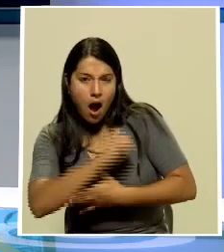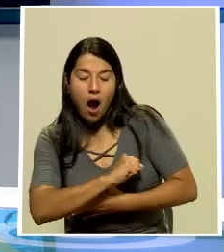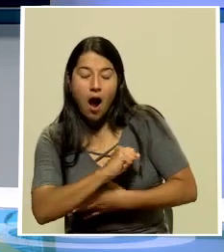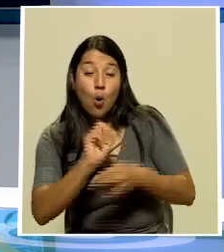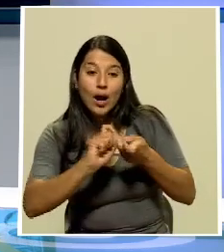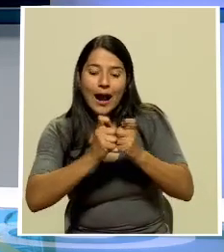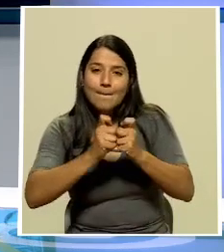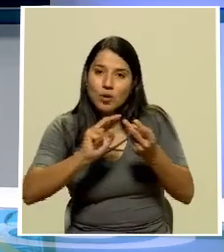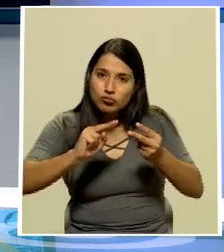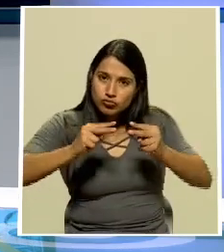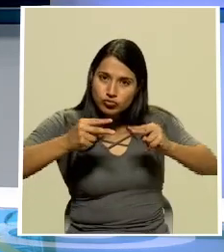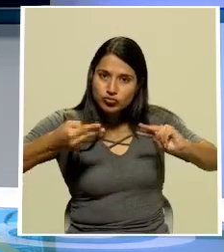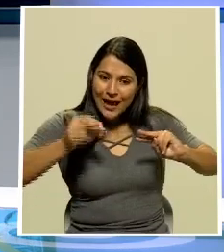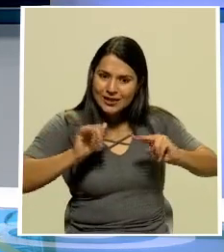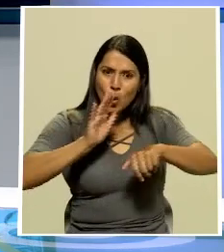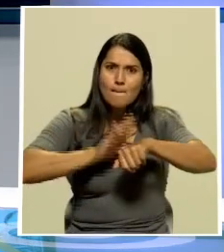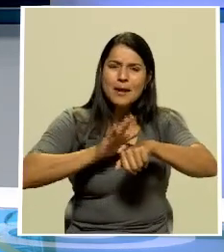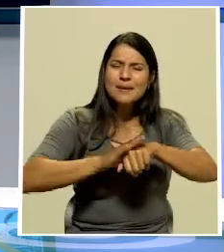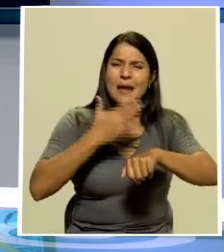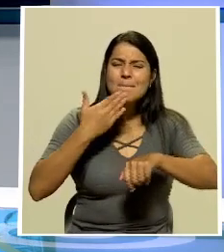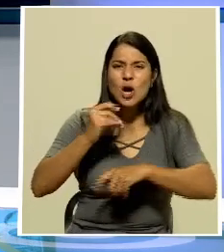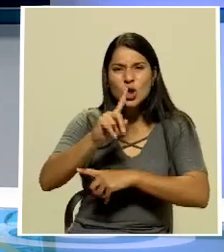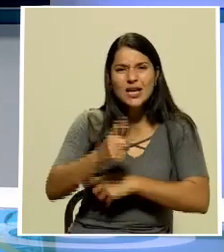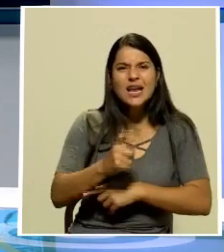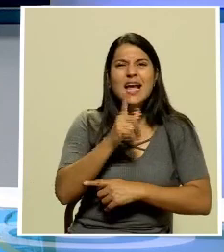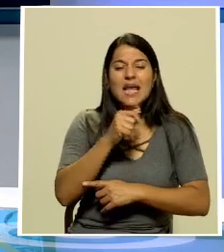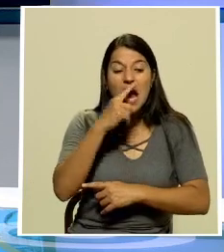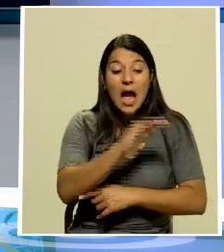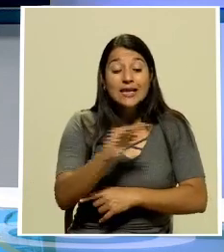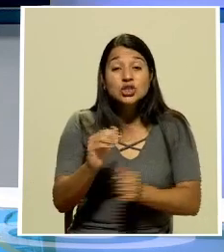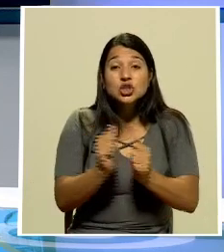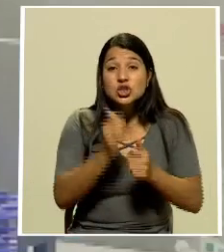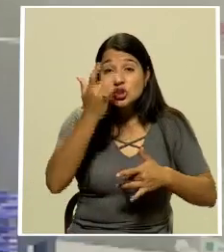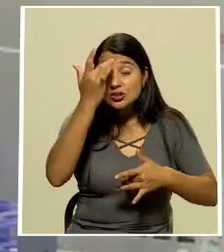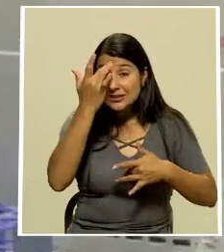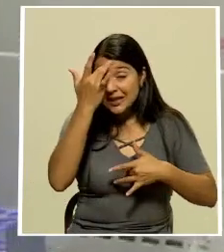genética que permitirá un mejor diagnóstico a niños con leucemia.